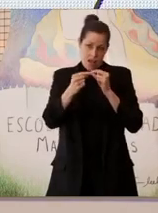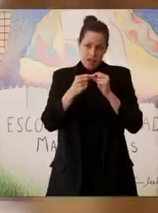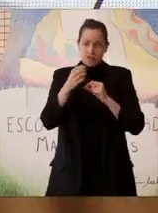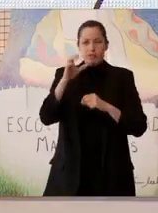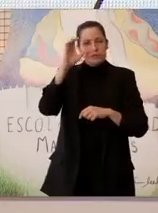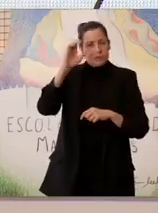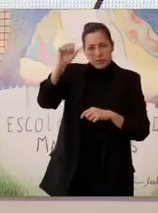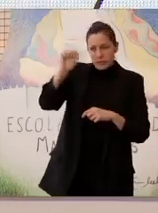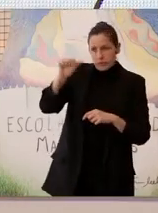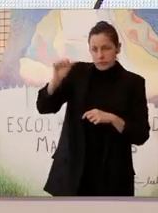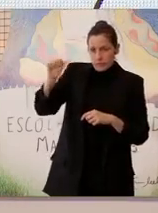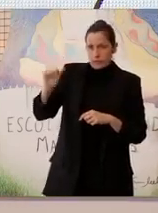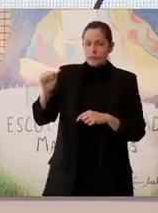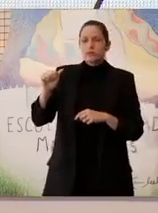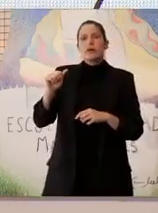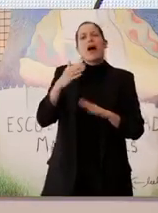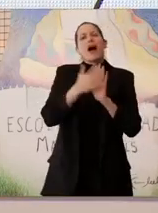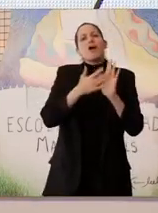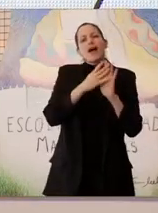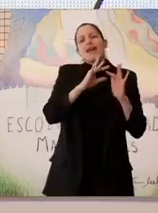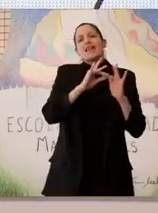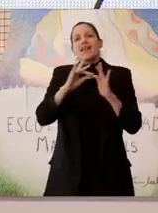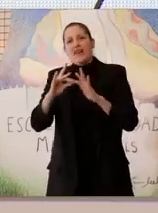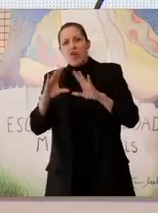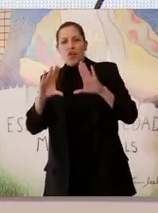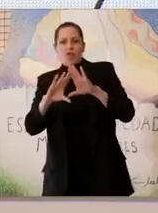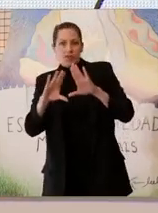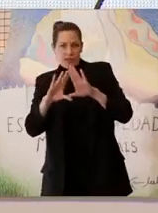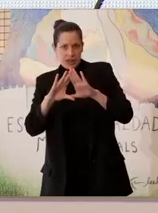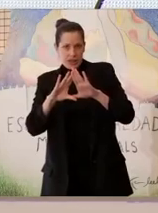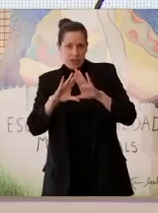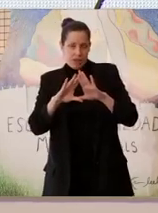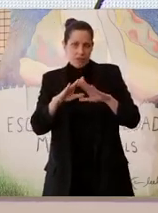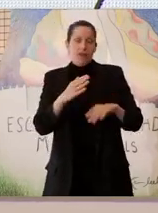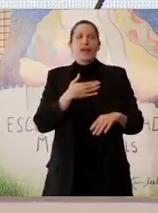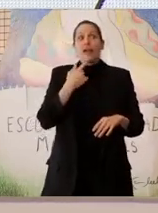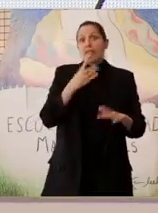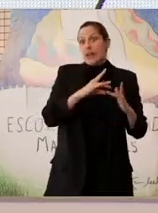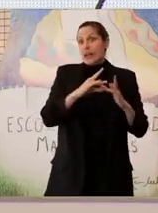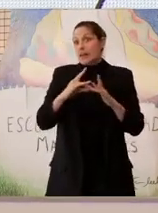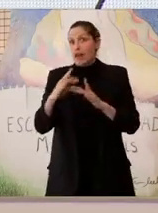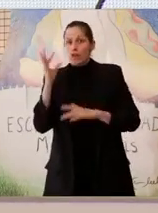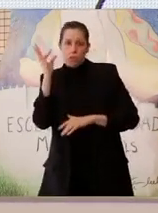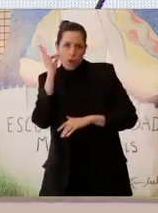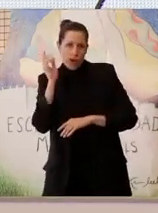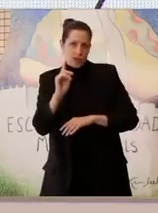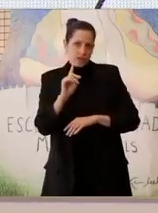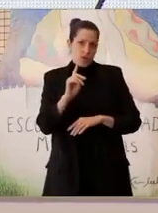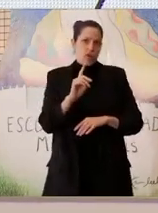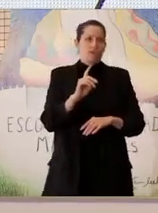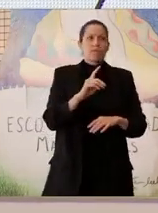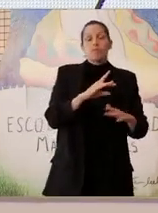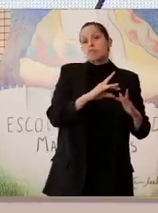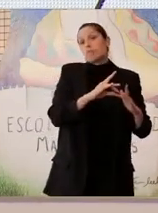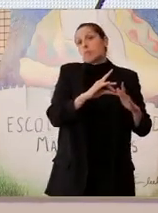que no solamente es el liderazgo de mujeres, sino de mujeres feministas, de aquellas hombres feministas, de aquellas personas